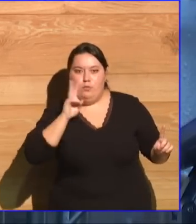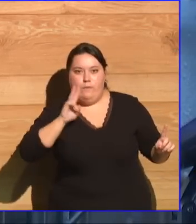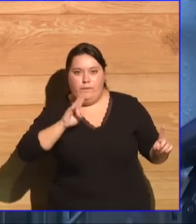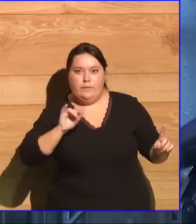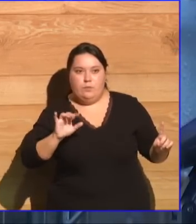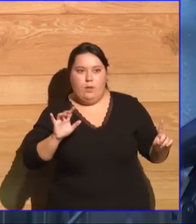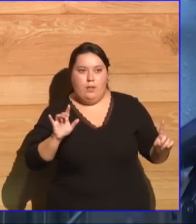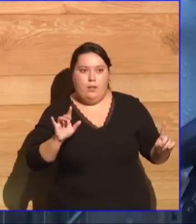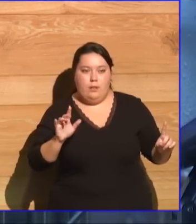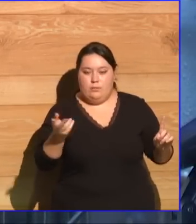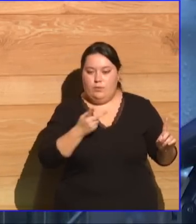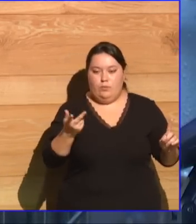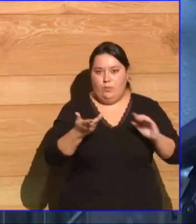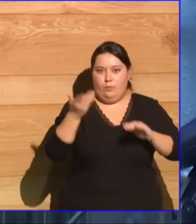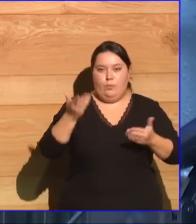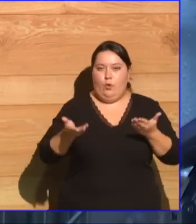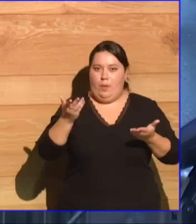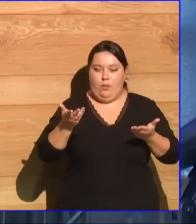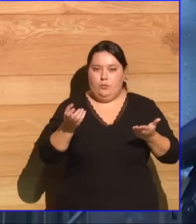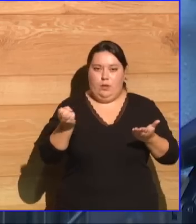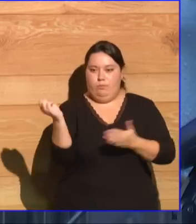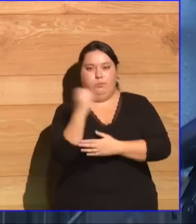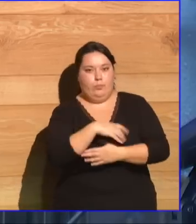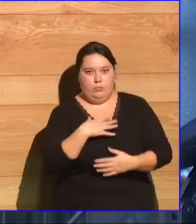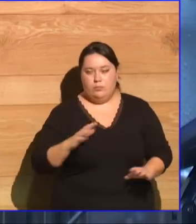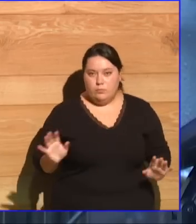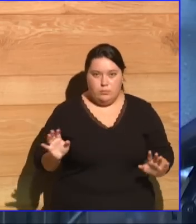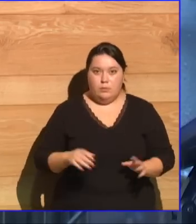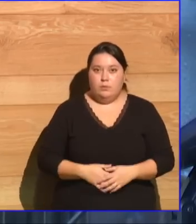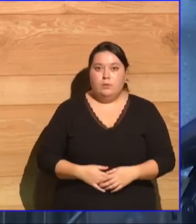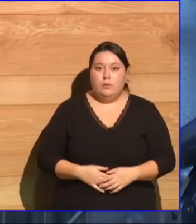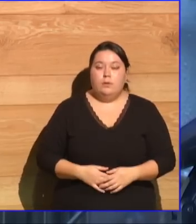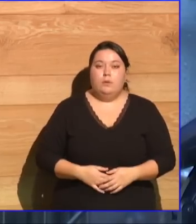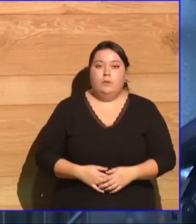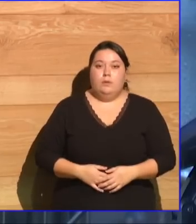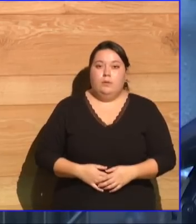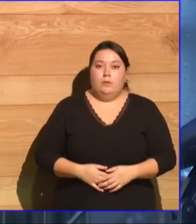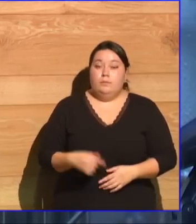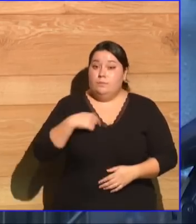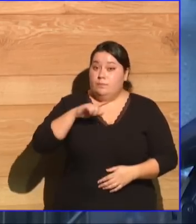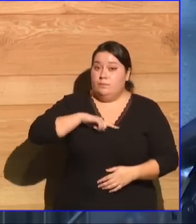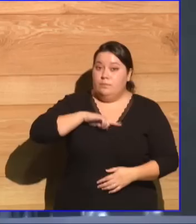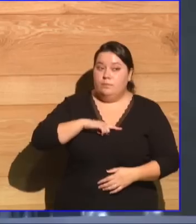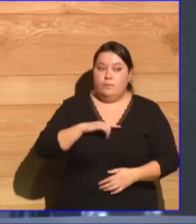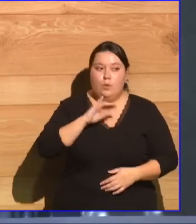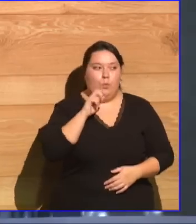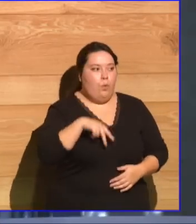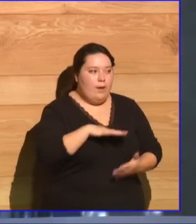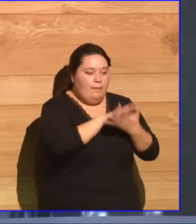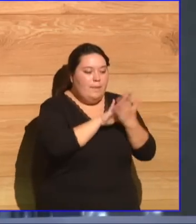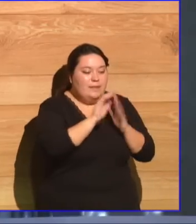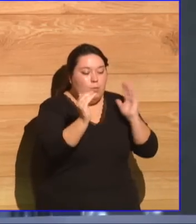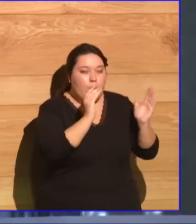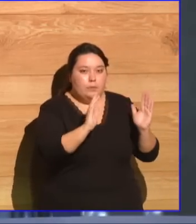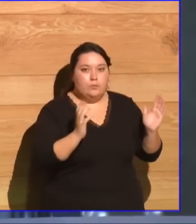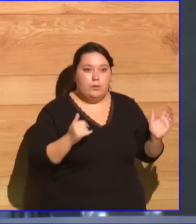completo. No hay ni un ápice de ironía aquí en lo que estoy diciendo, ¿vale? Dicho lo cual, yo sentí ese... Juan, háblame de ese momento en